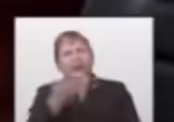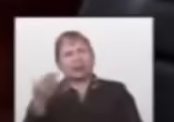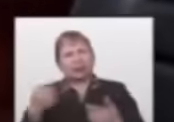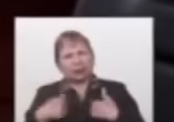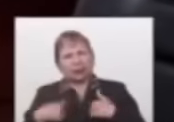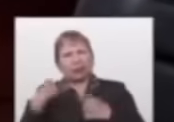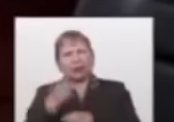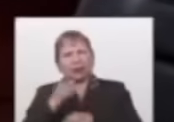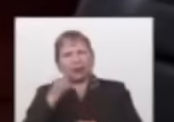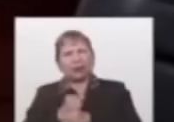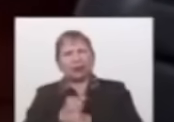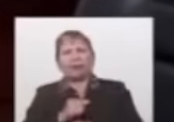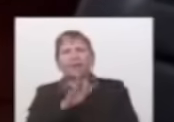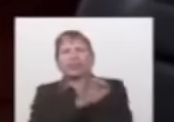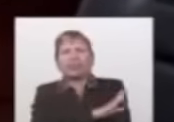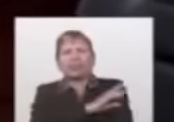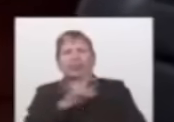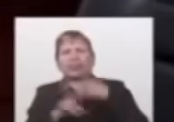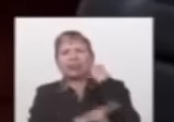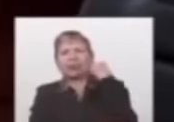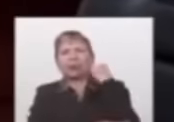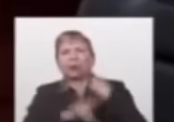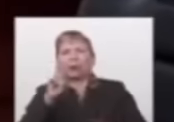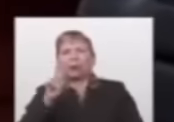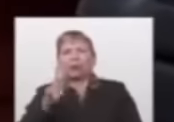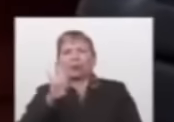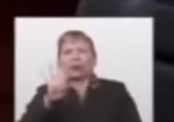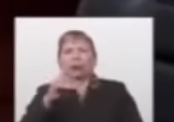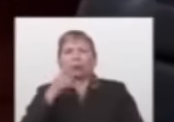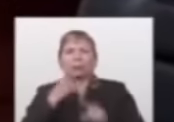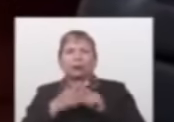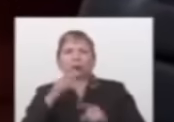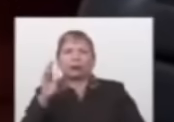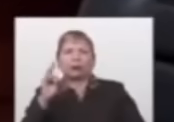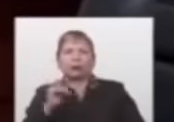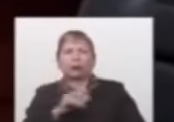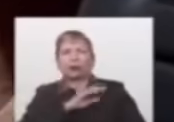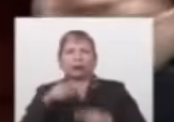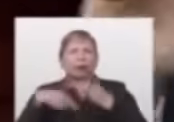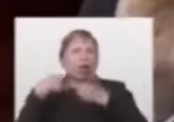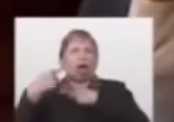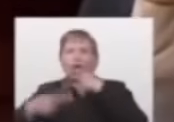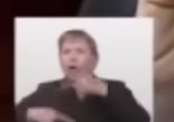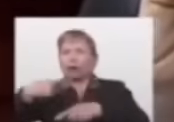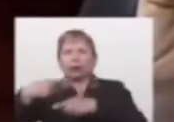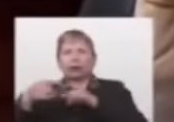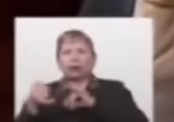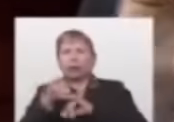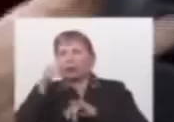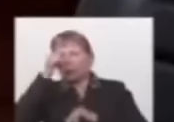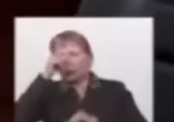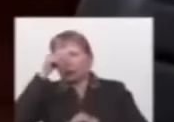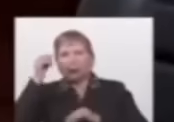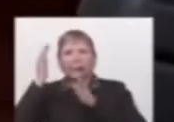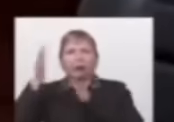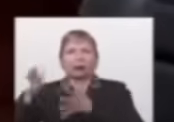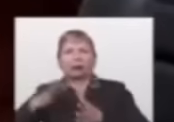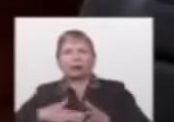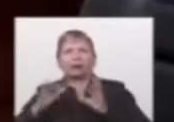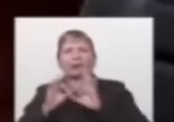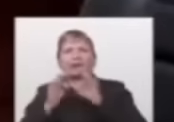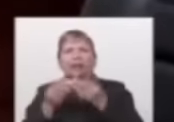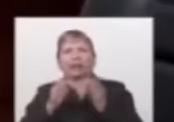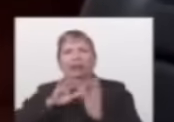yo trabajo como fiscal de la Nación 24/7, todos los días, sábados y domingos, dejando a mi familia de